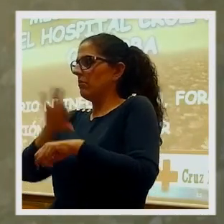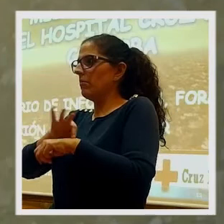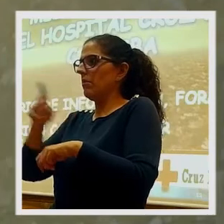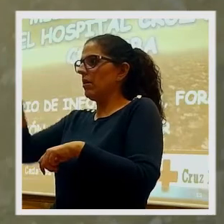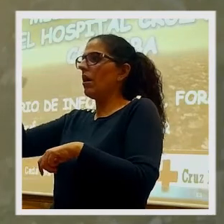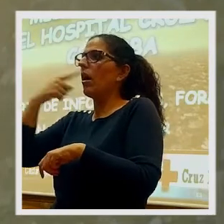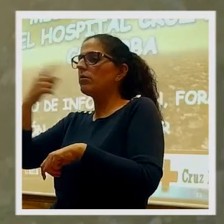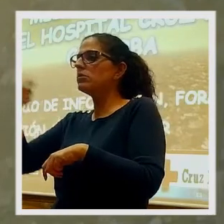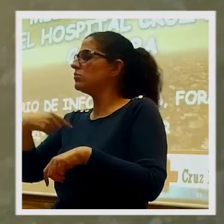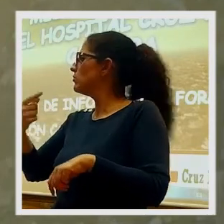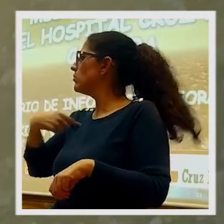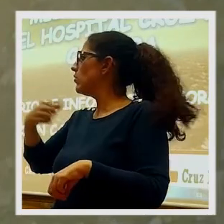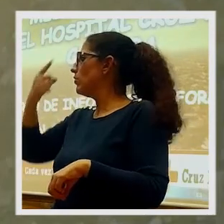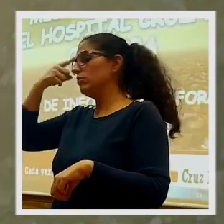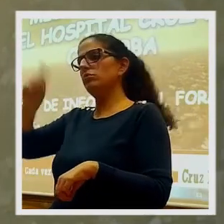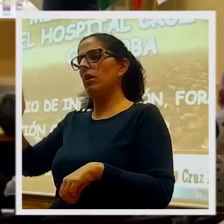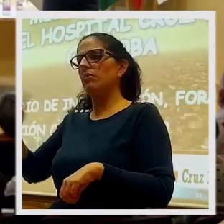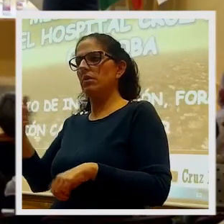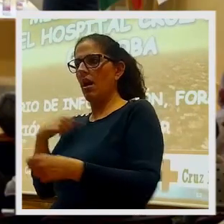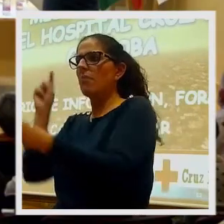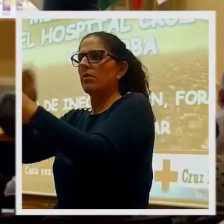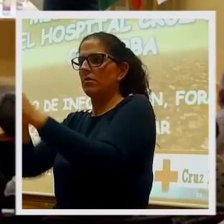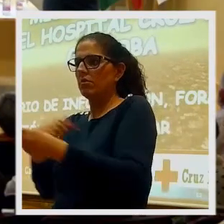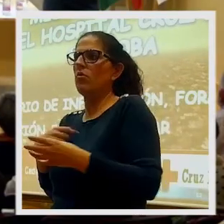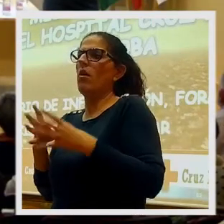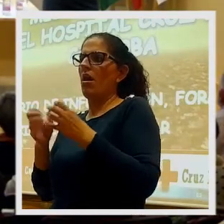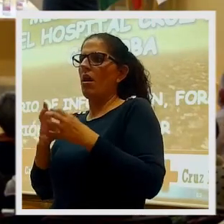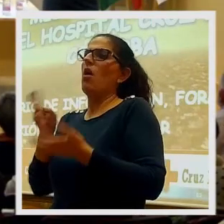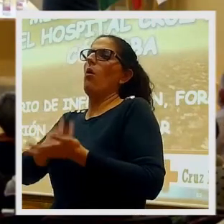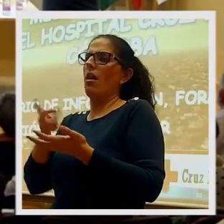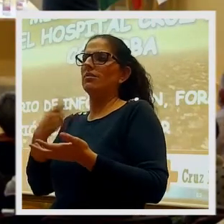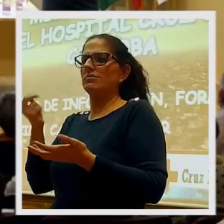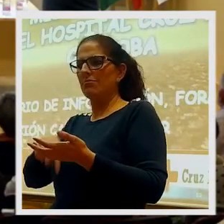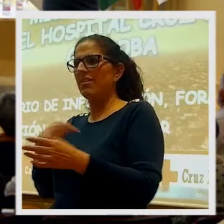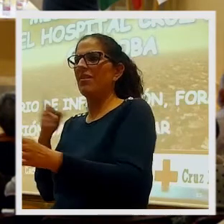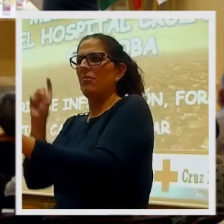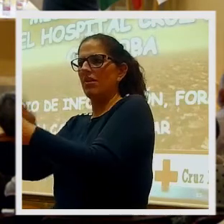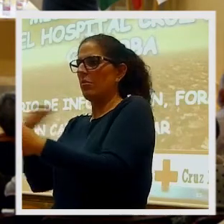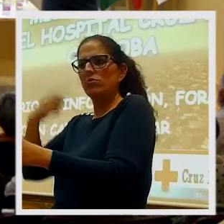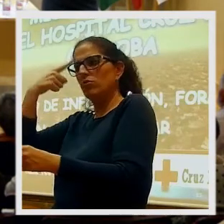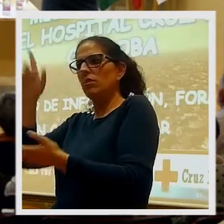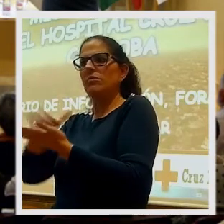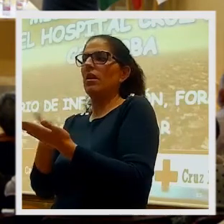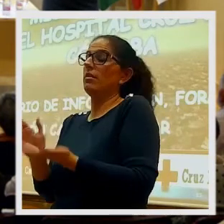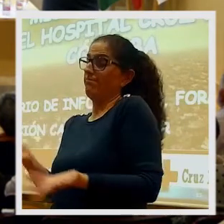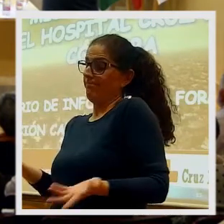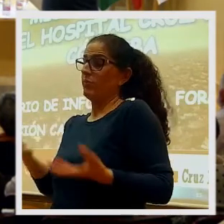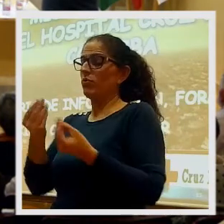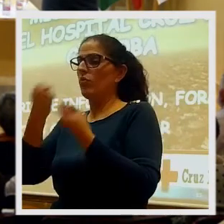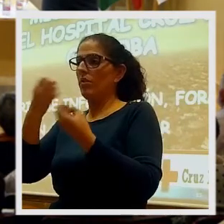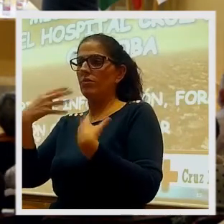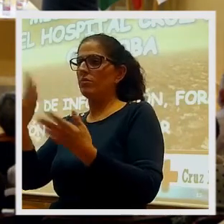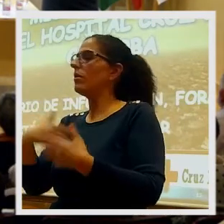presente, también operado de reparación valvular. Hubiera sido una compañía muy reconfortante, tanto de personal especializado como de pacientes